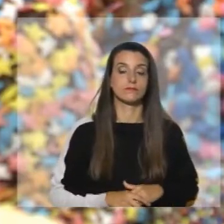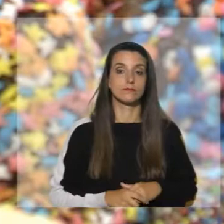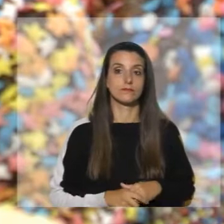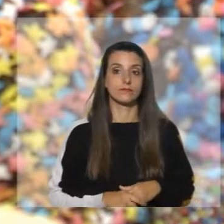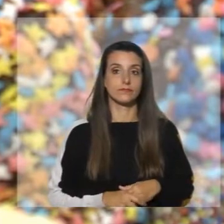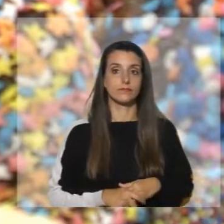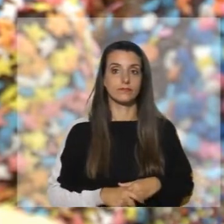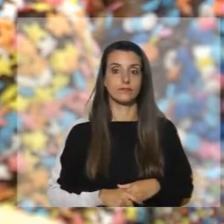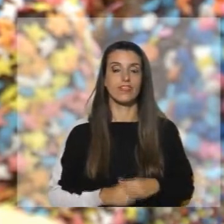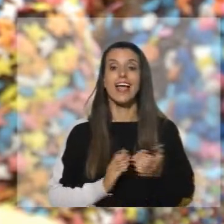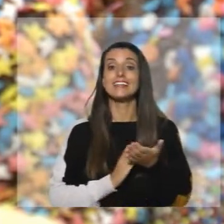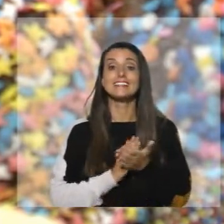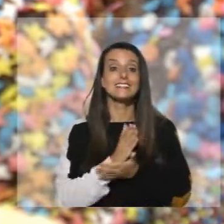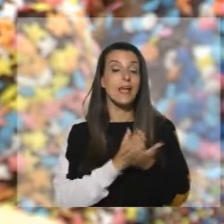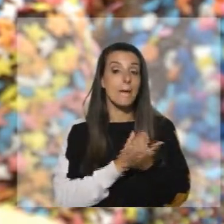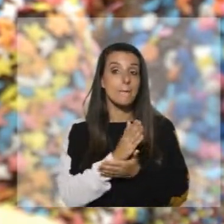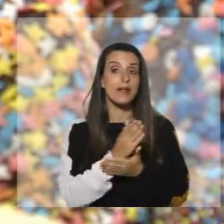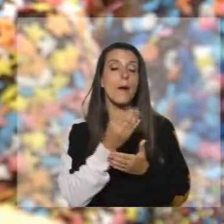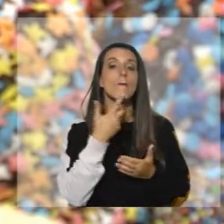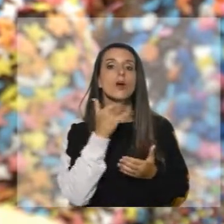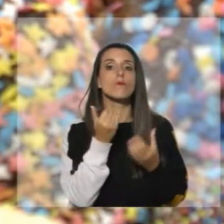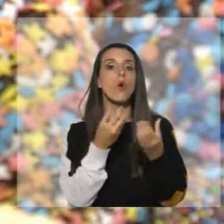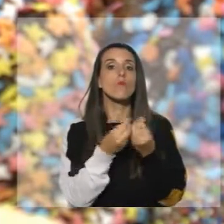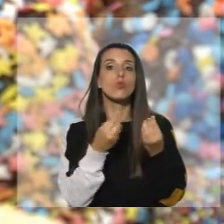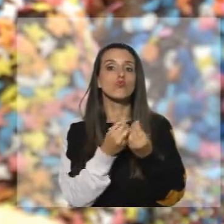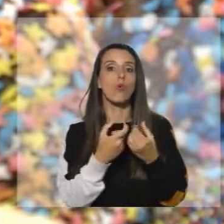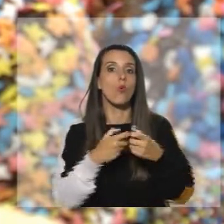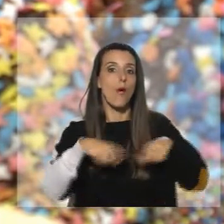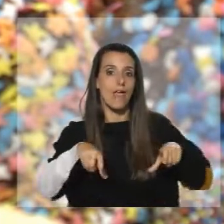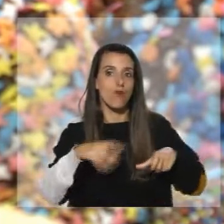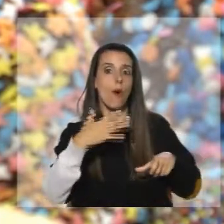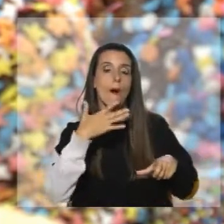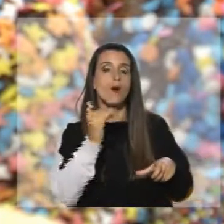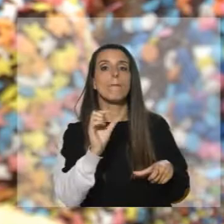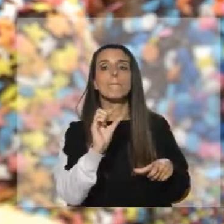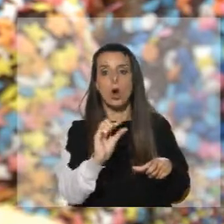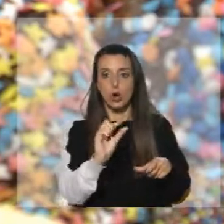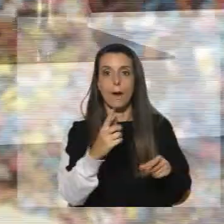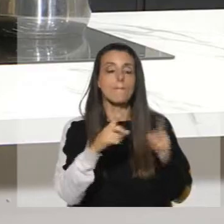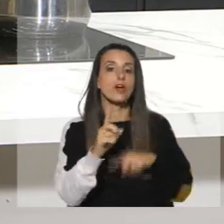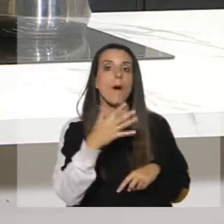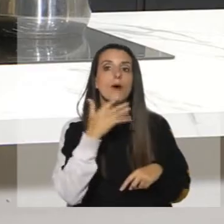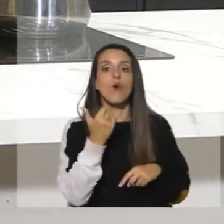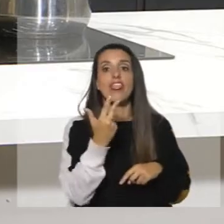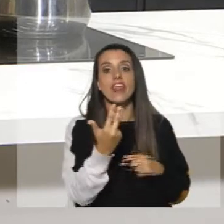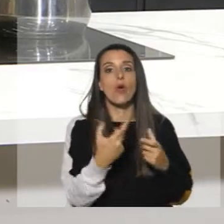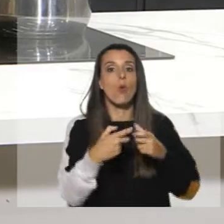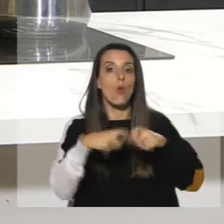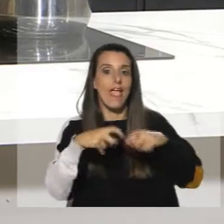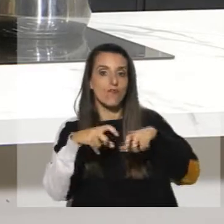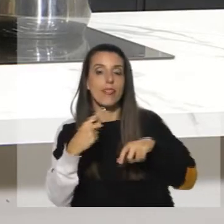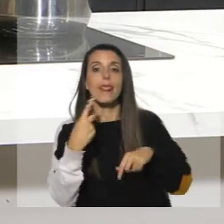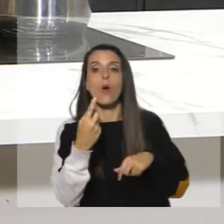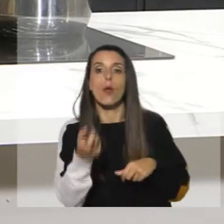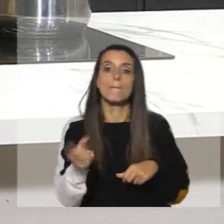Lo ideal siempre es agregar, si son muchos, por ejemplo, esta receta que tiene, yo estoy haciendo menos cantidad acá, pero si tiene 3 huevos, agregárselos de a